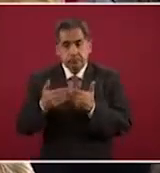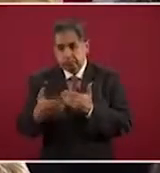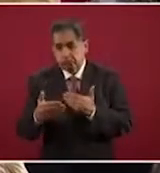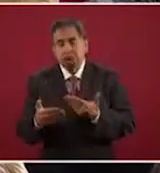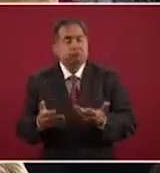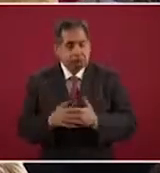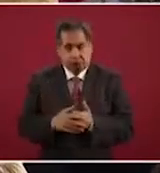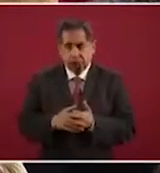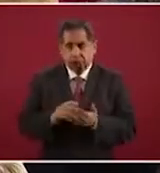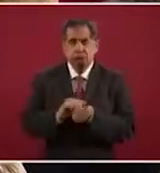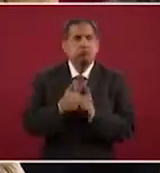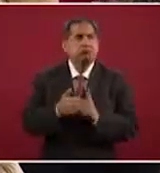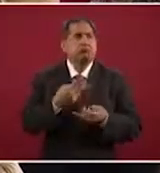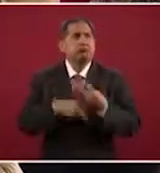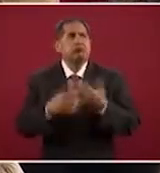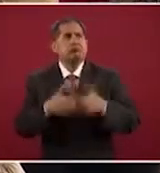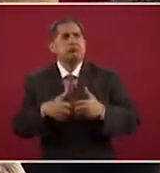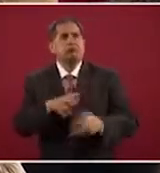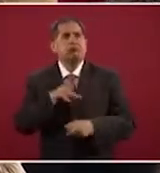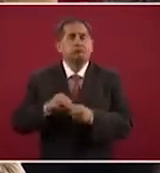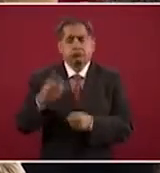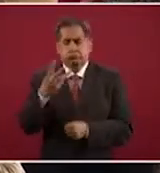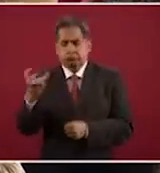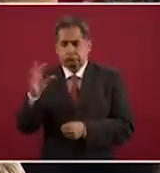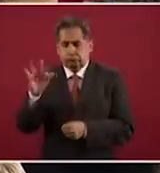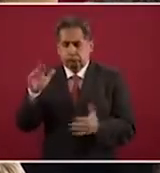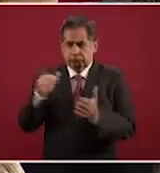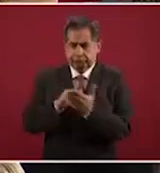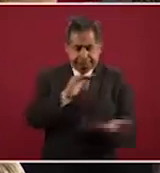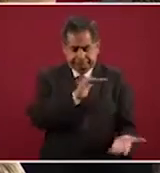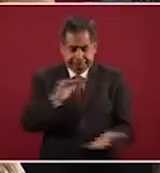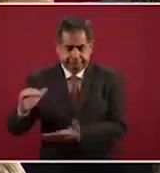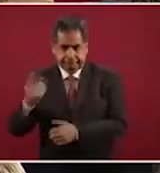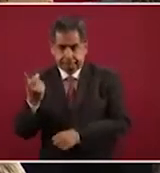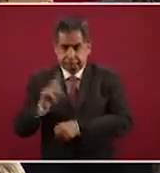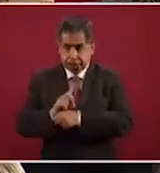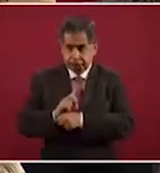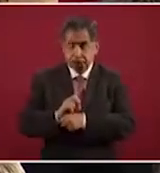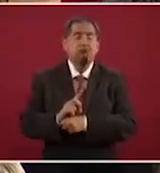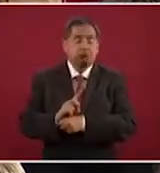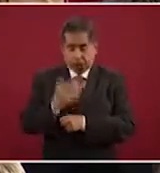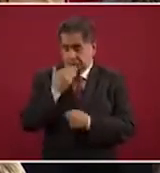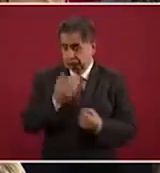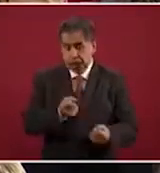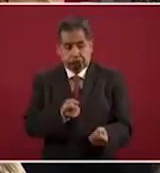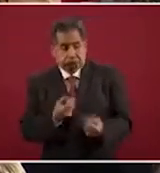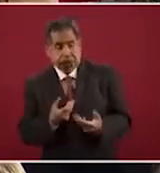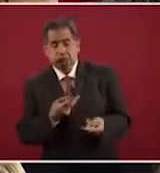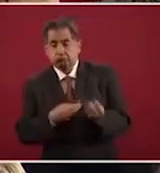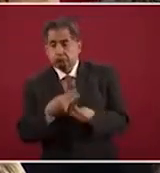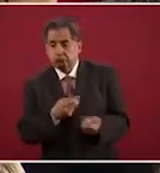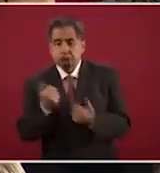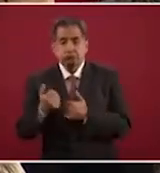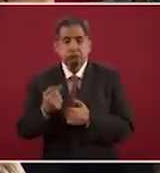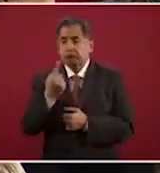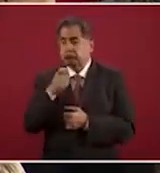procesar 340 mil barriles por día nos va a dar una producción